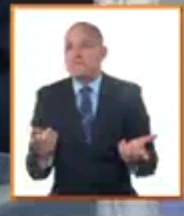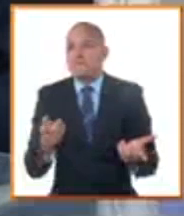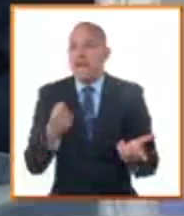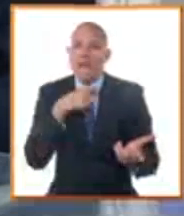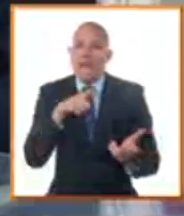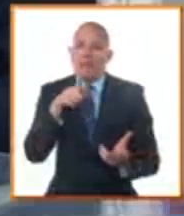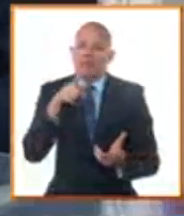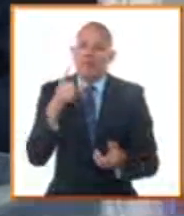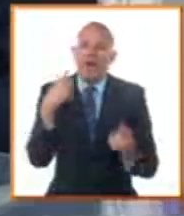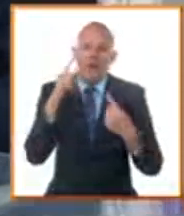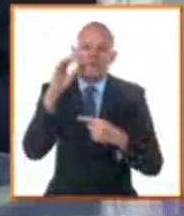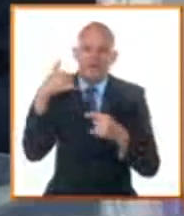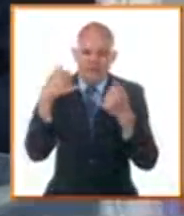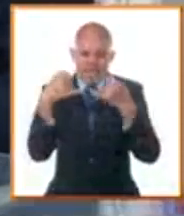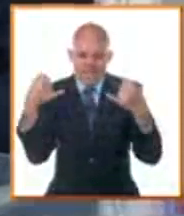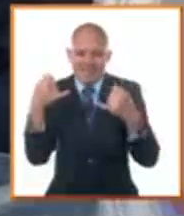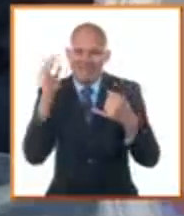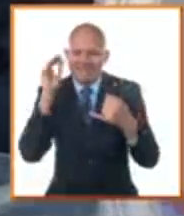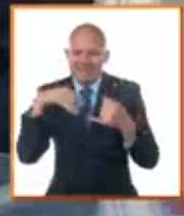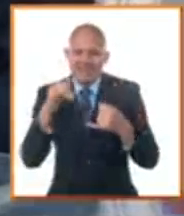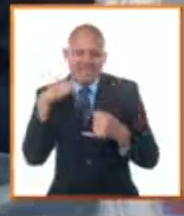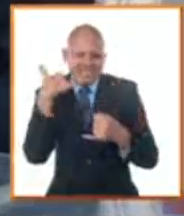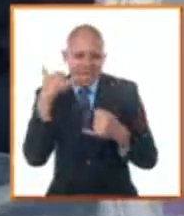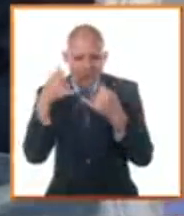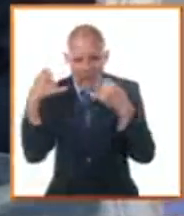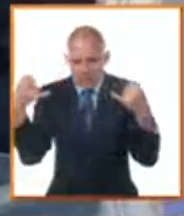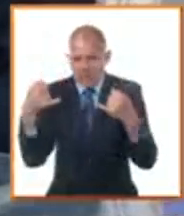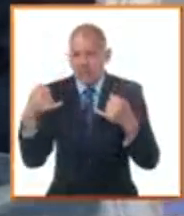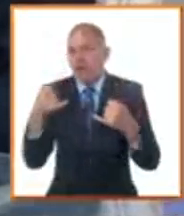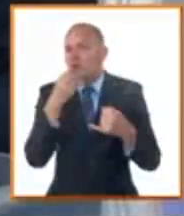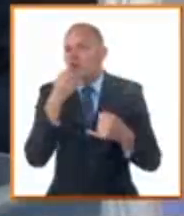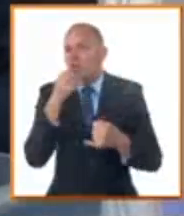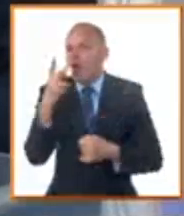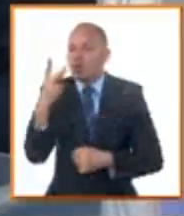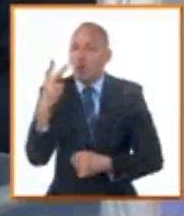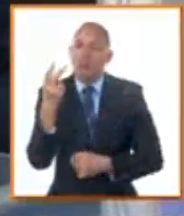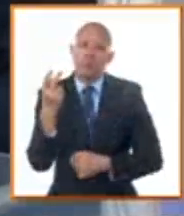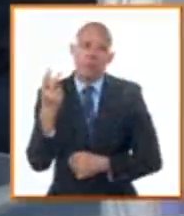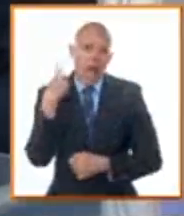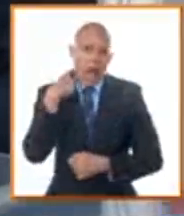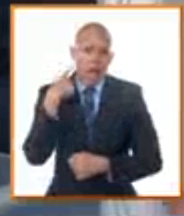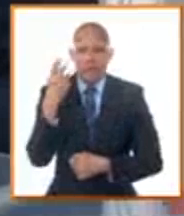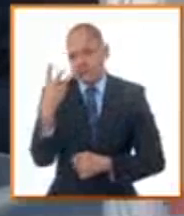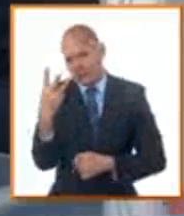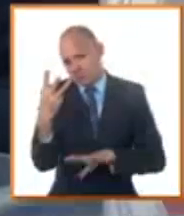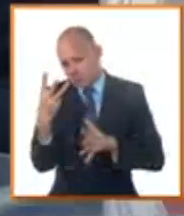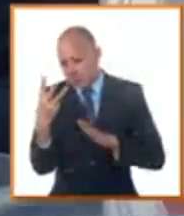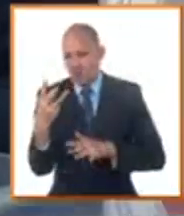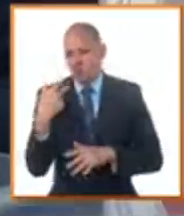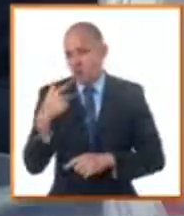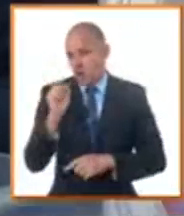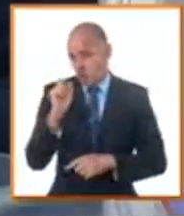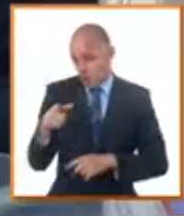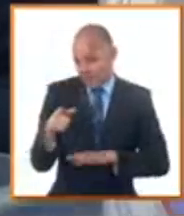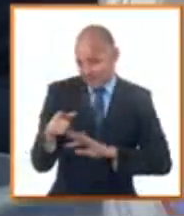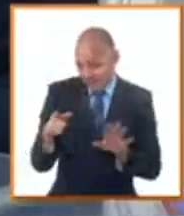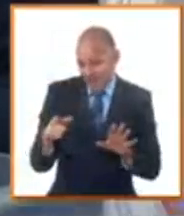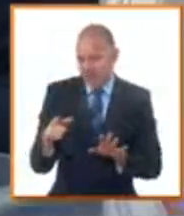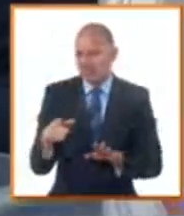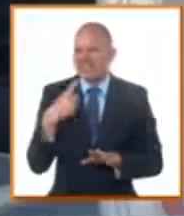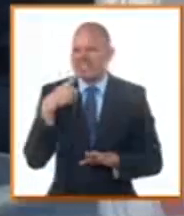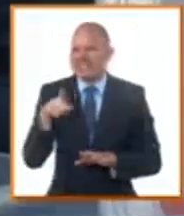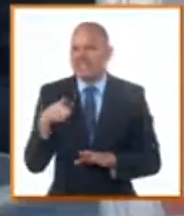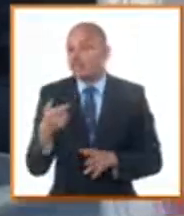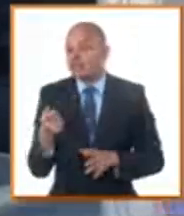que no sea nuestra, que la hayamos adquirido, no sé, hace 2, 3 años, existe un procedimiento dentro de Telsa que es el cambio de